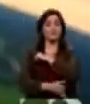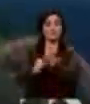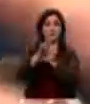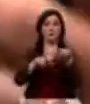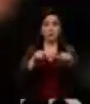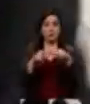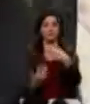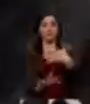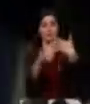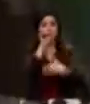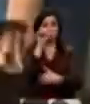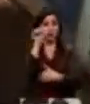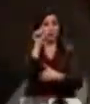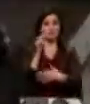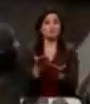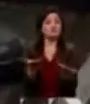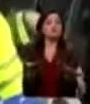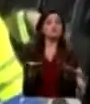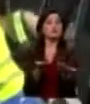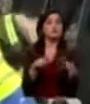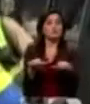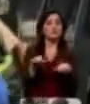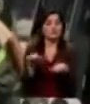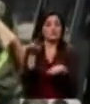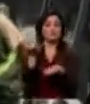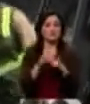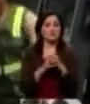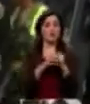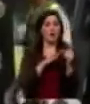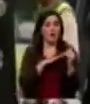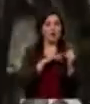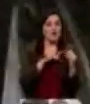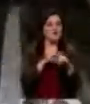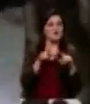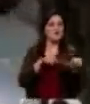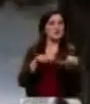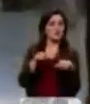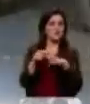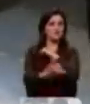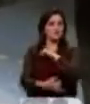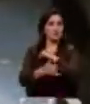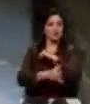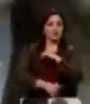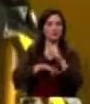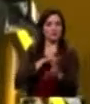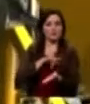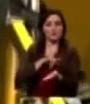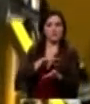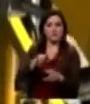la droga incautada de los operativos, por lo que el alcaloide es trasladado desde diferentes partes del país tras